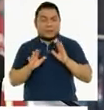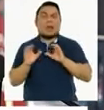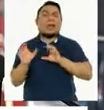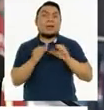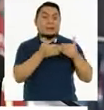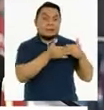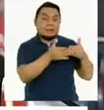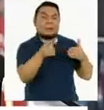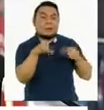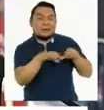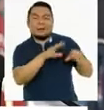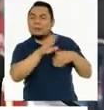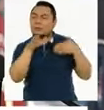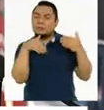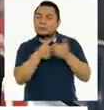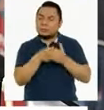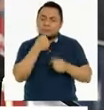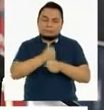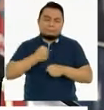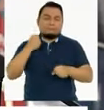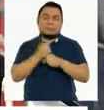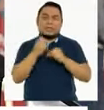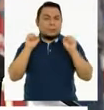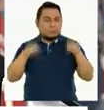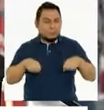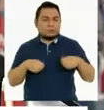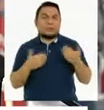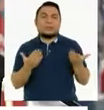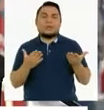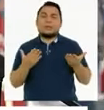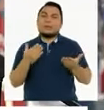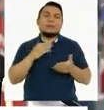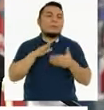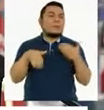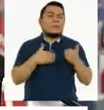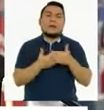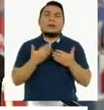hecho absolutamente todo lo posible y aún más